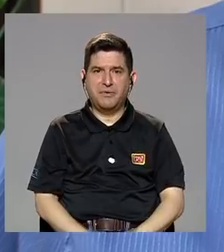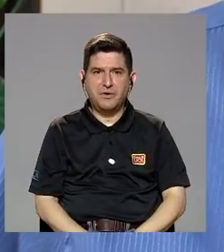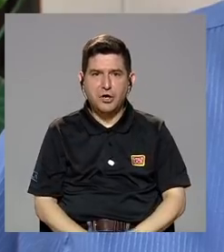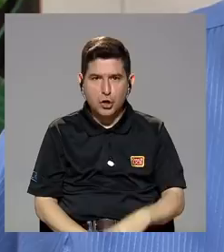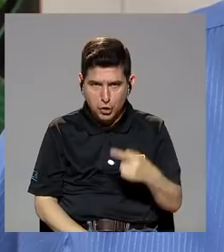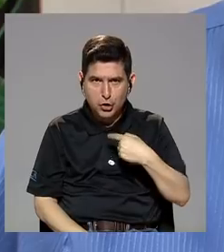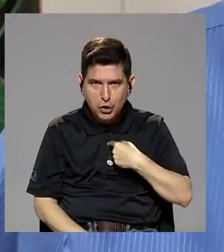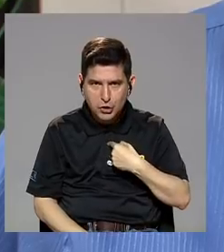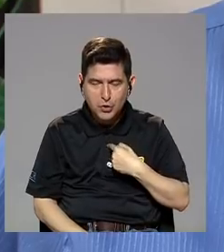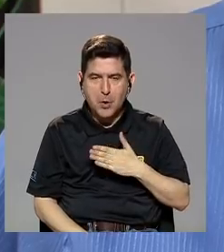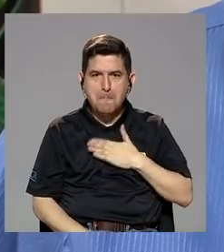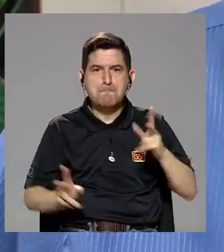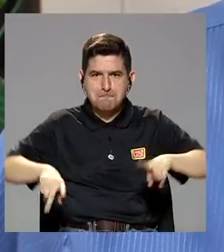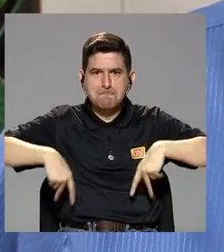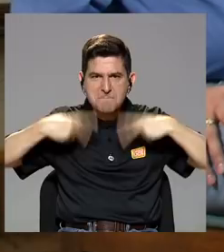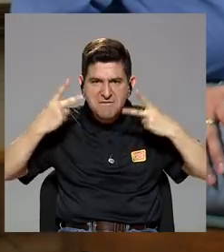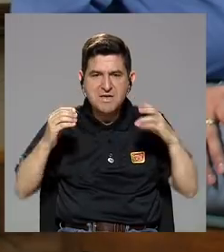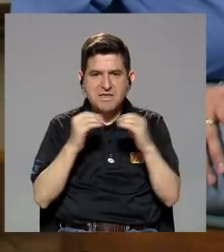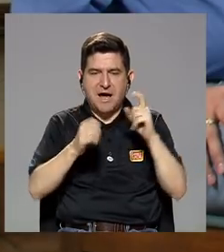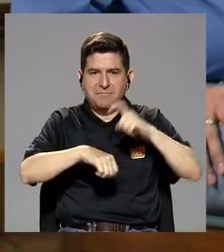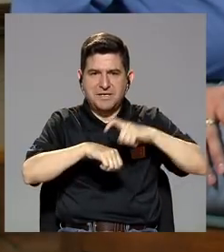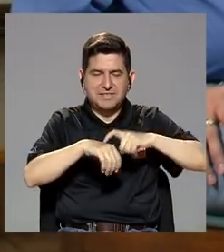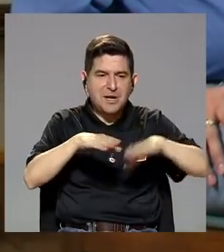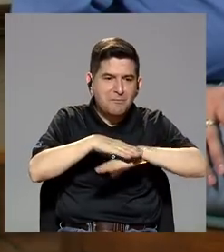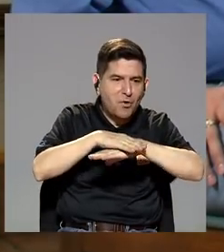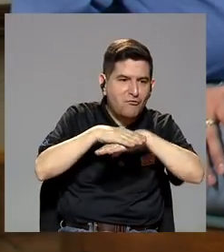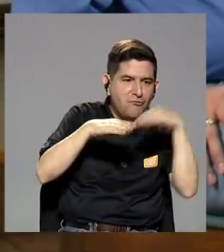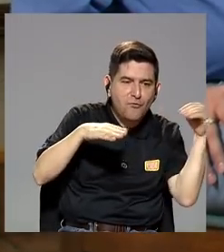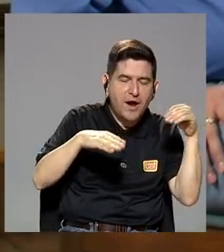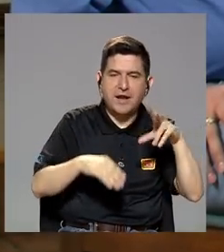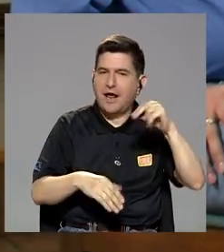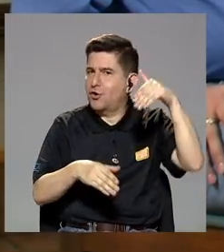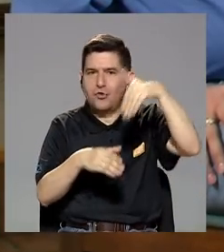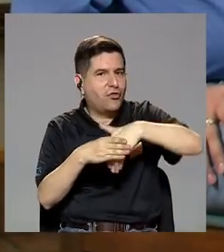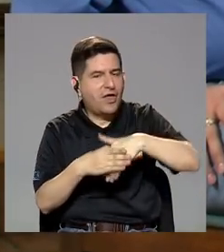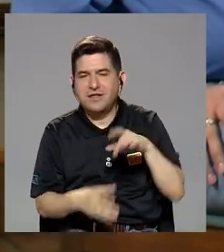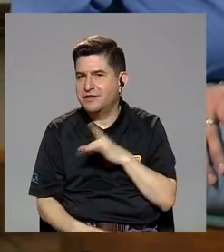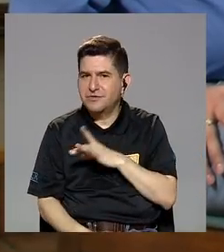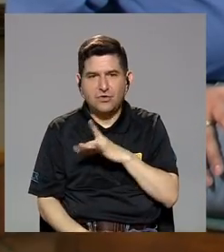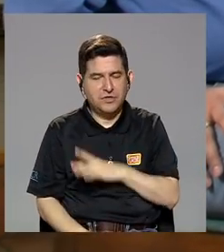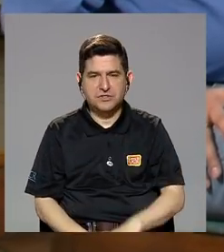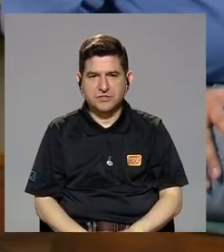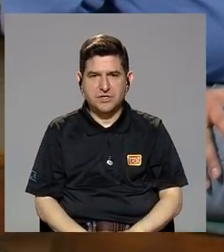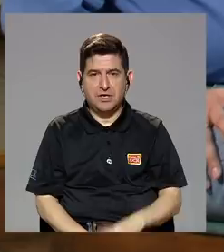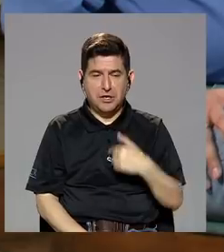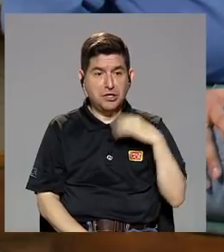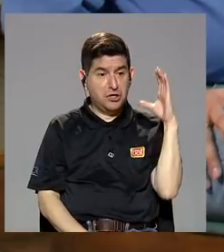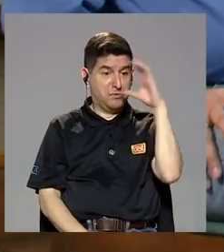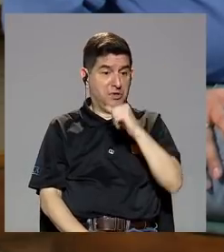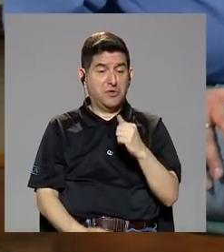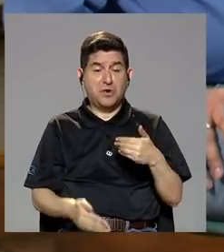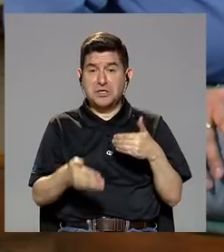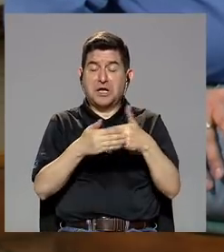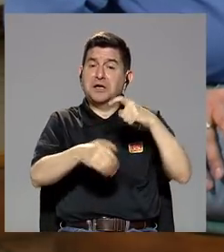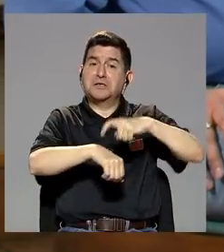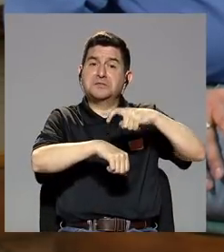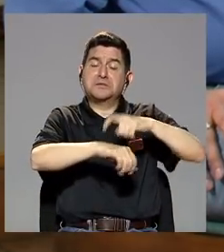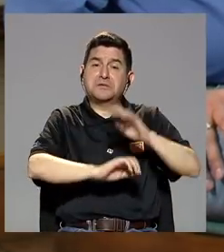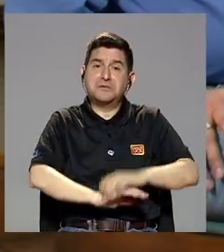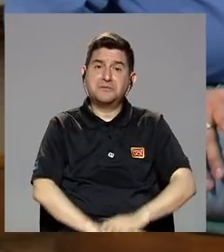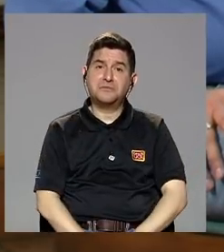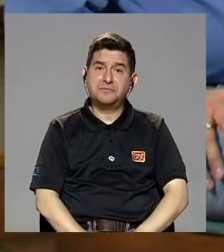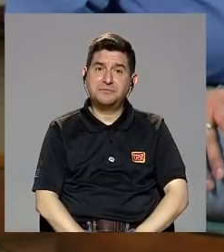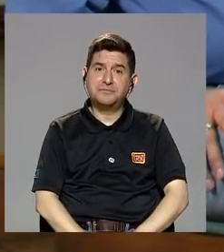que yo he vivido mi vida más tiempo afuera que en chile eso lo descubrió supongo o sea